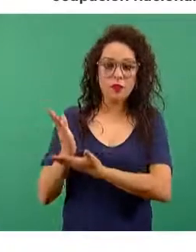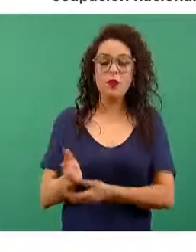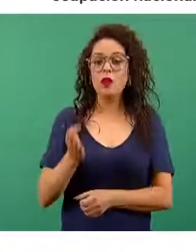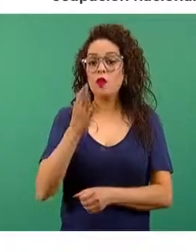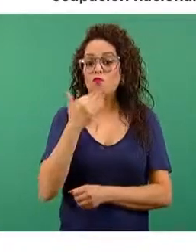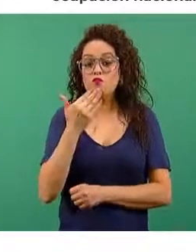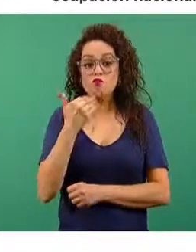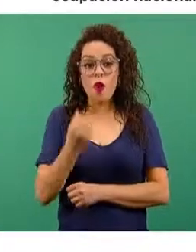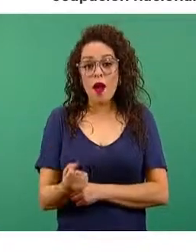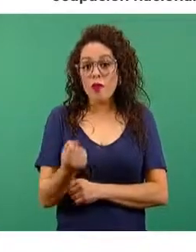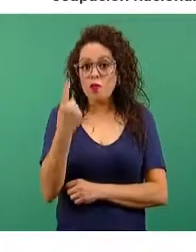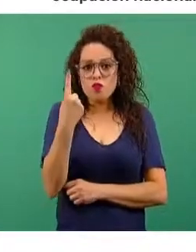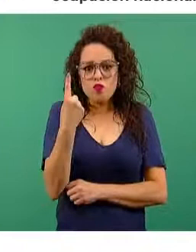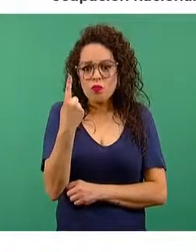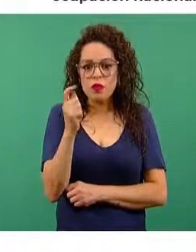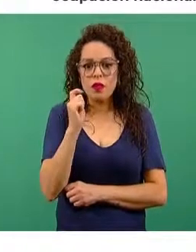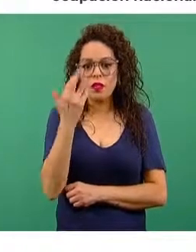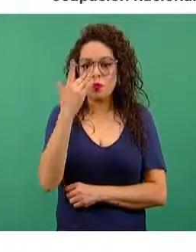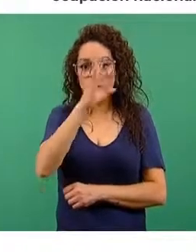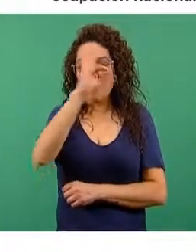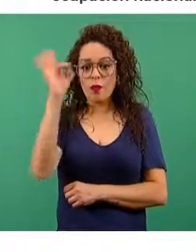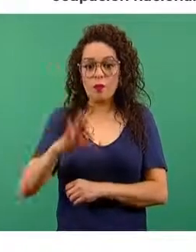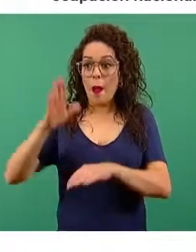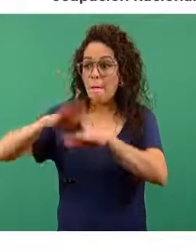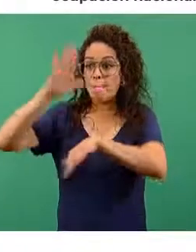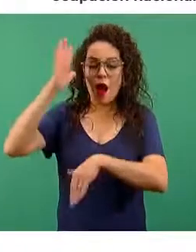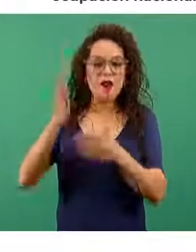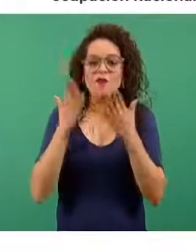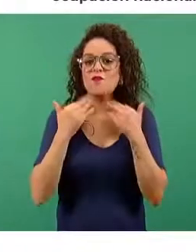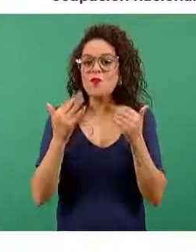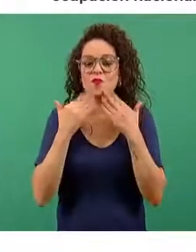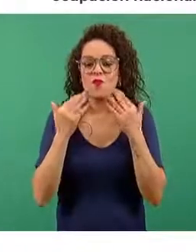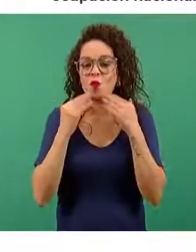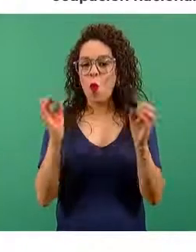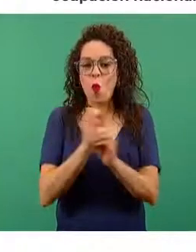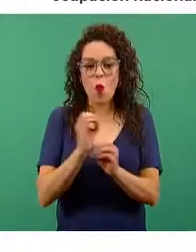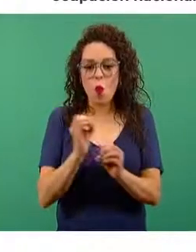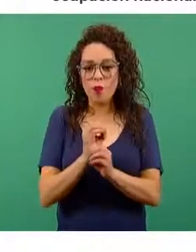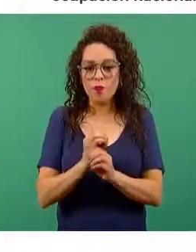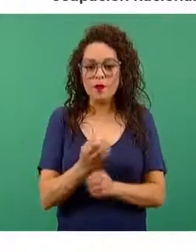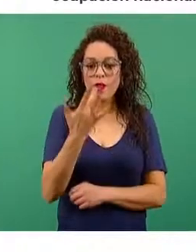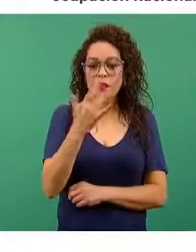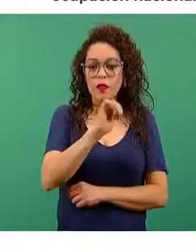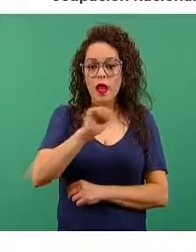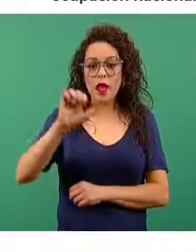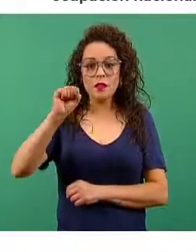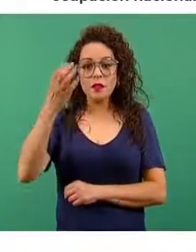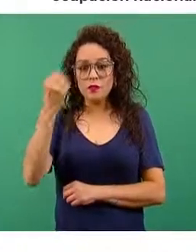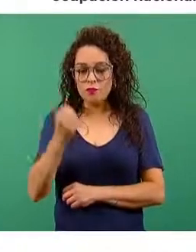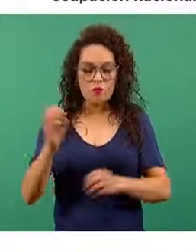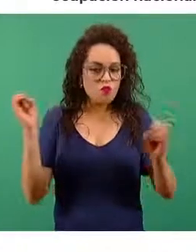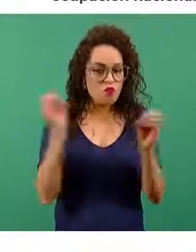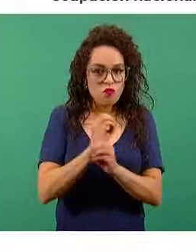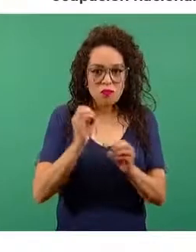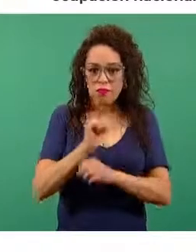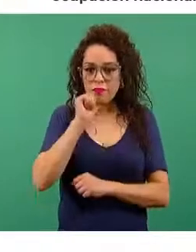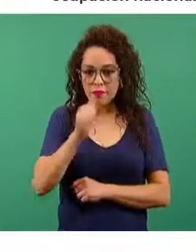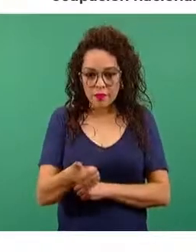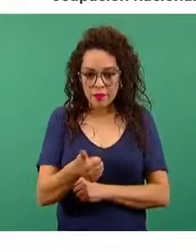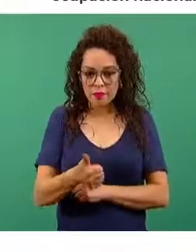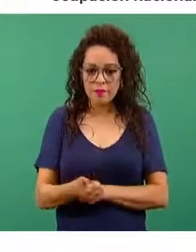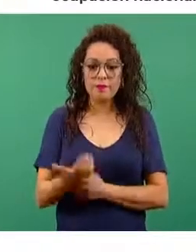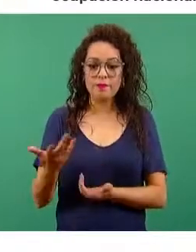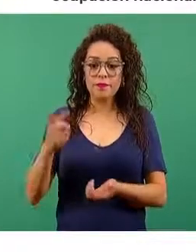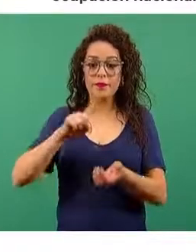federativa con más del 50%. Ni en este nivel del 50 al 69, ni más del 70%.